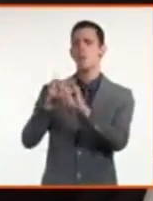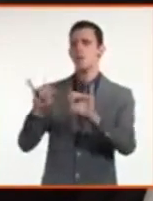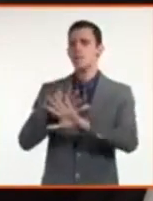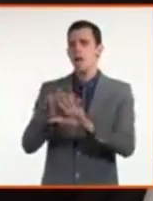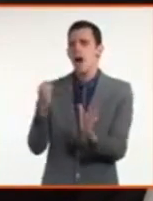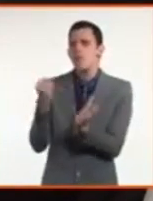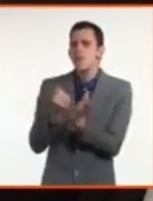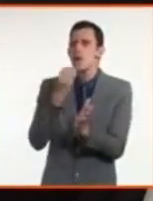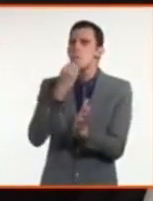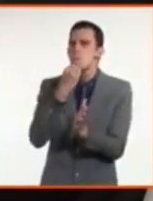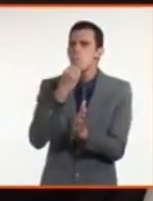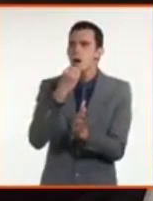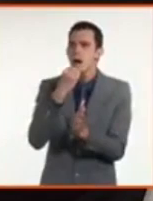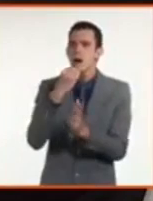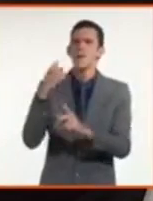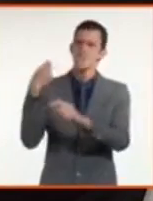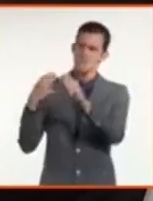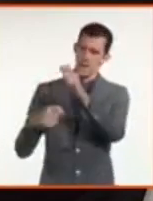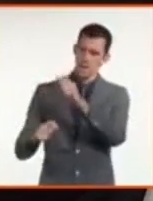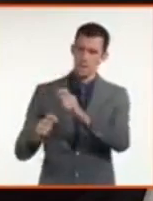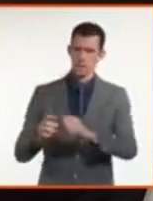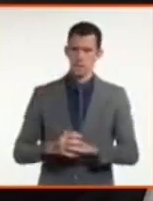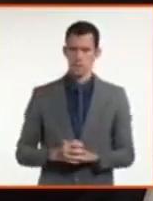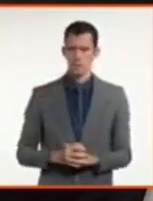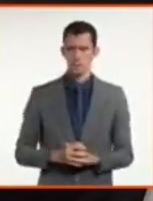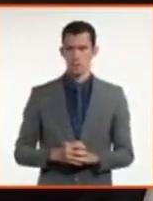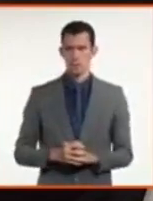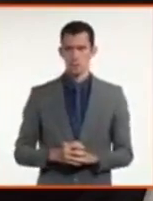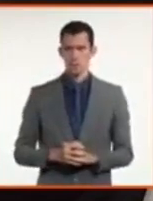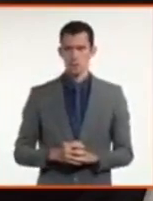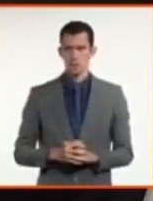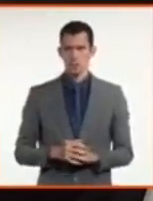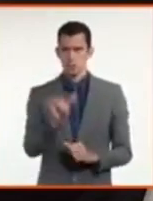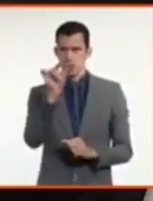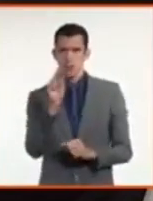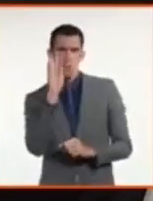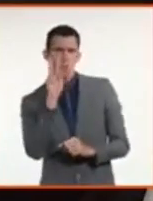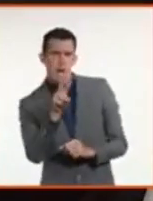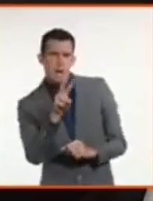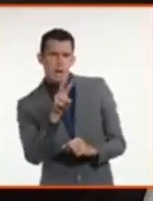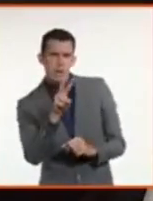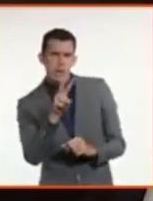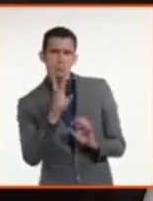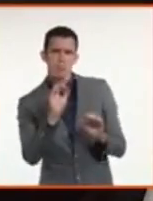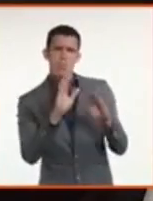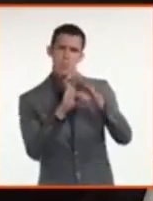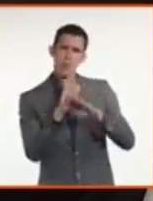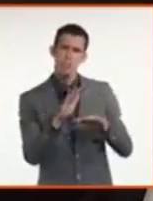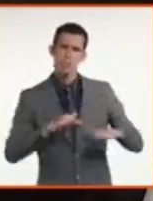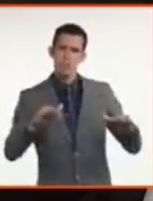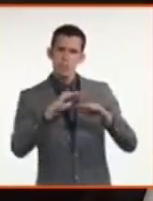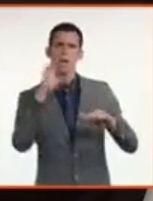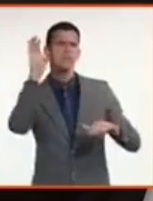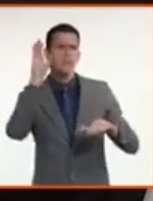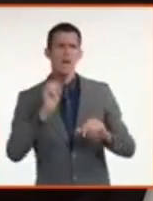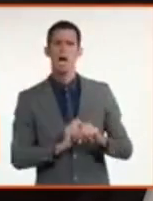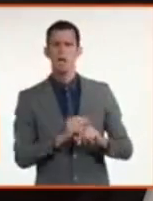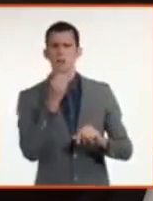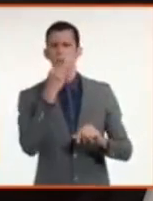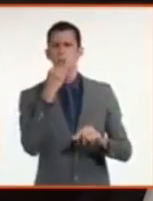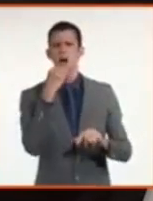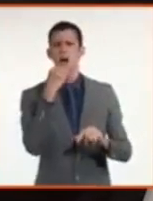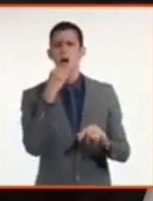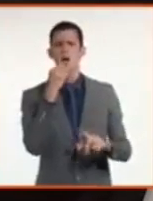diversas opiniones por ejemplo alguien escribía en aquellos días me falta algo en la cadena de racionamiento por último cada vez más el